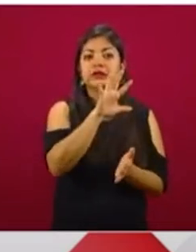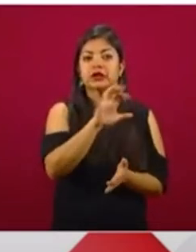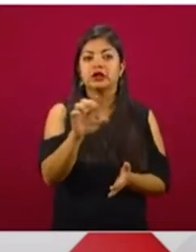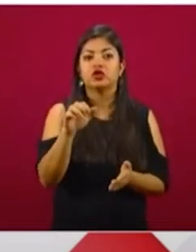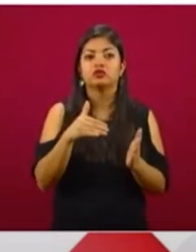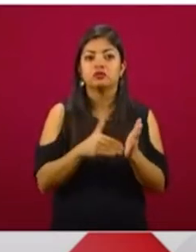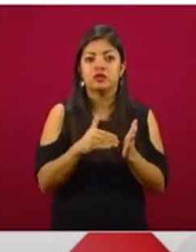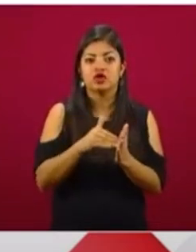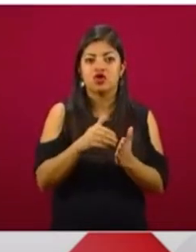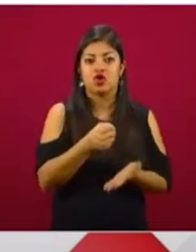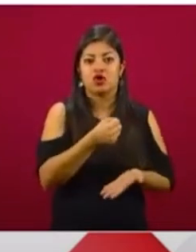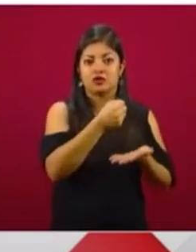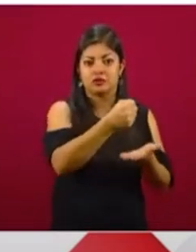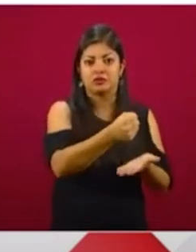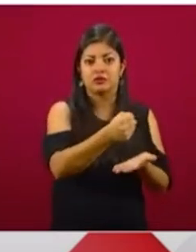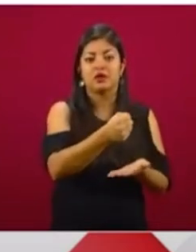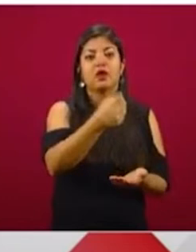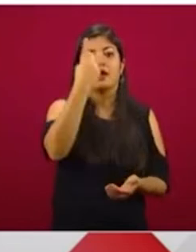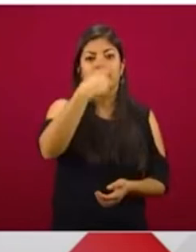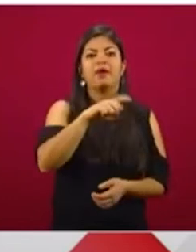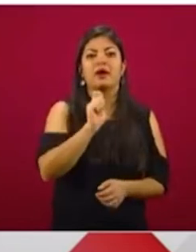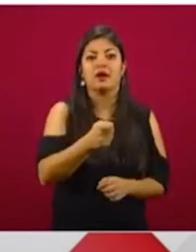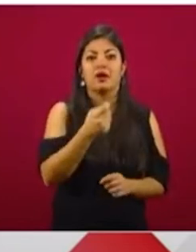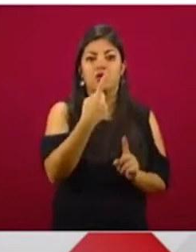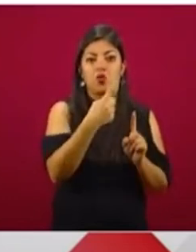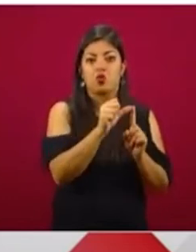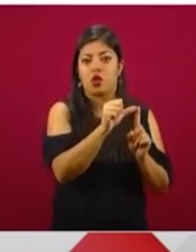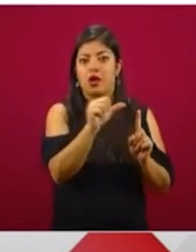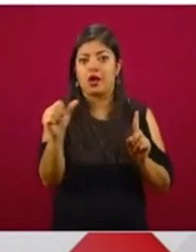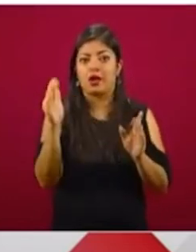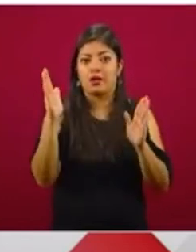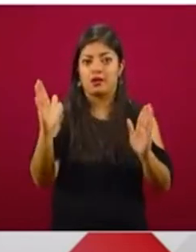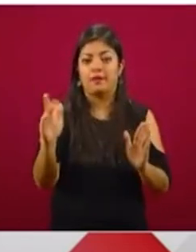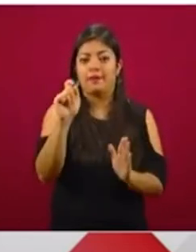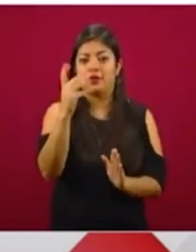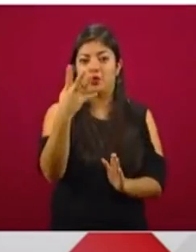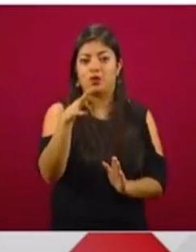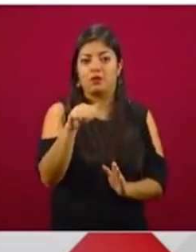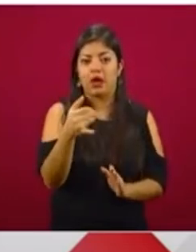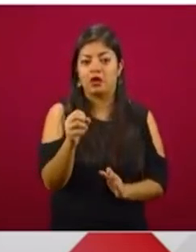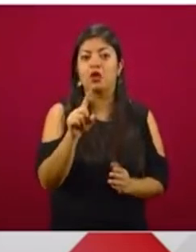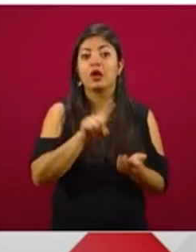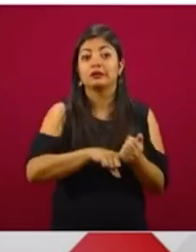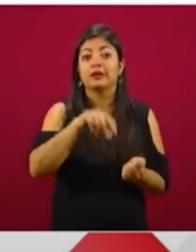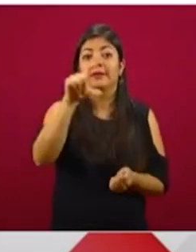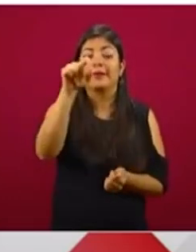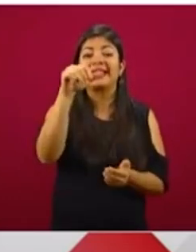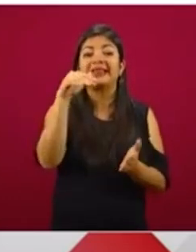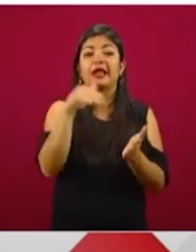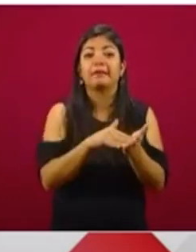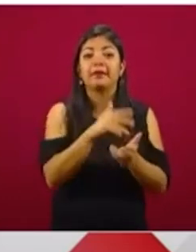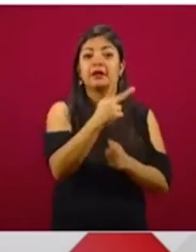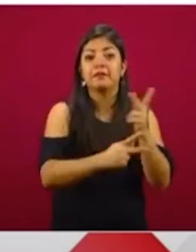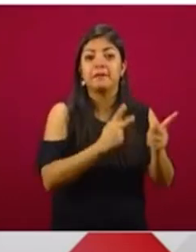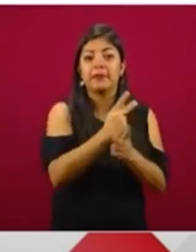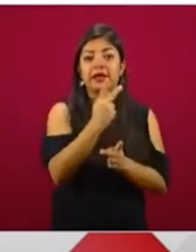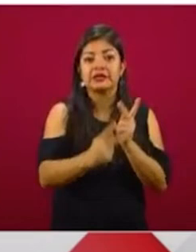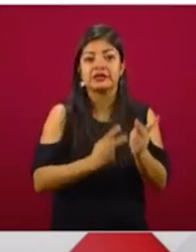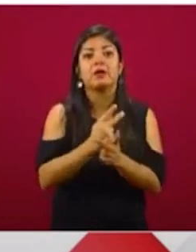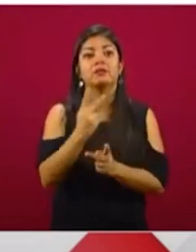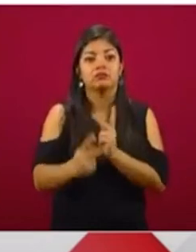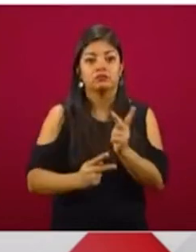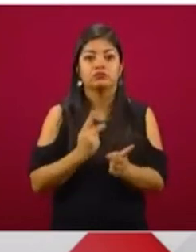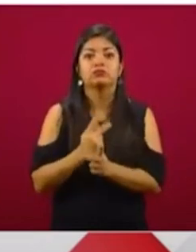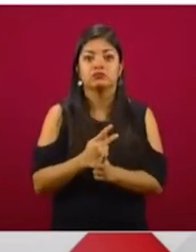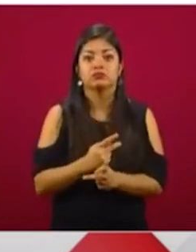pesos, para así concluir que del 1 al 24 de mayo se han colocado cerca de 20.000 créditos y puesto en la